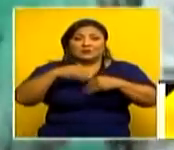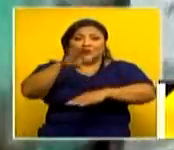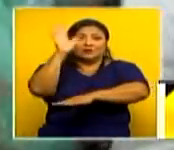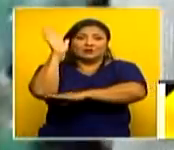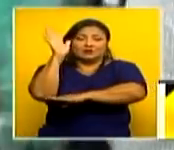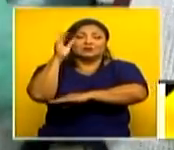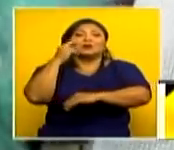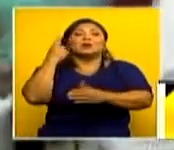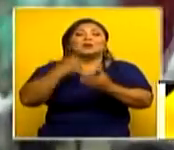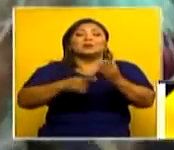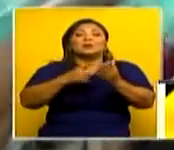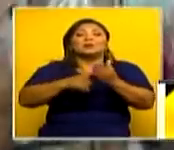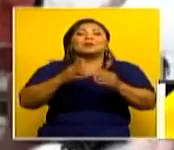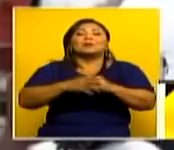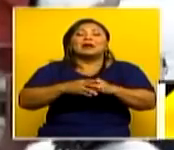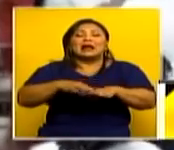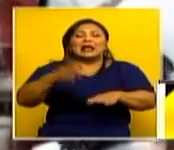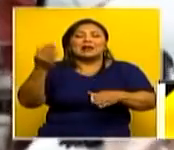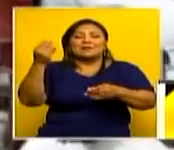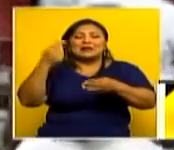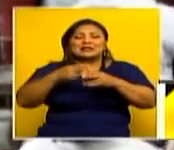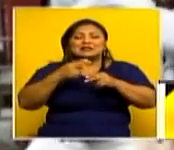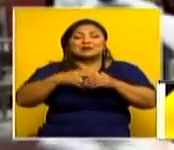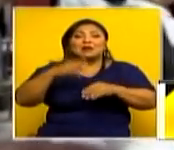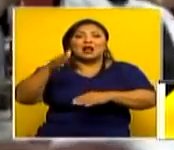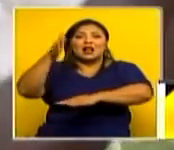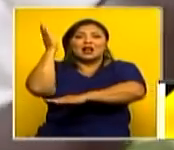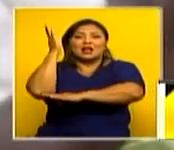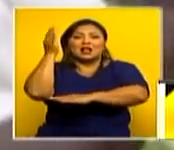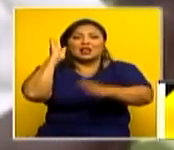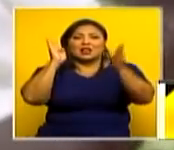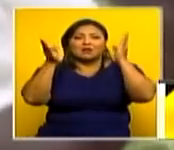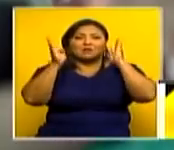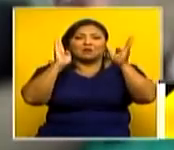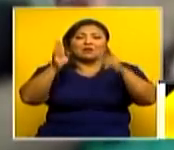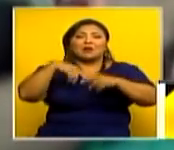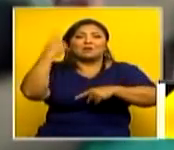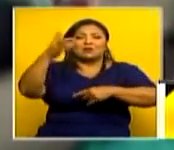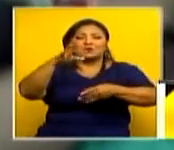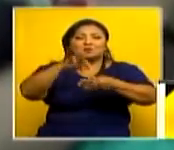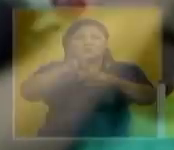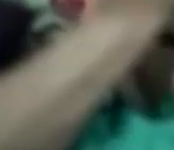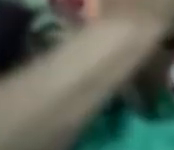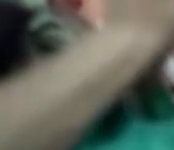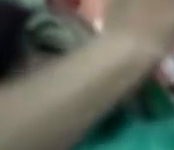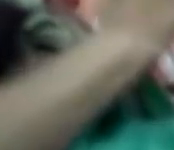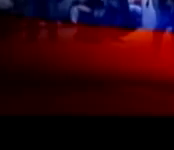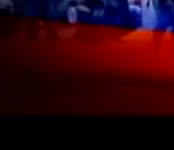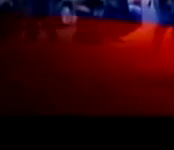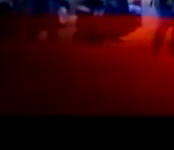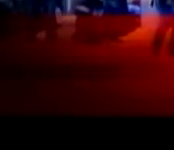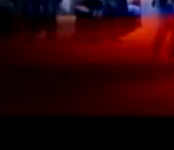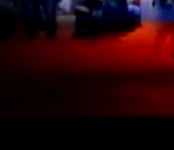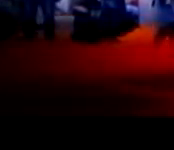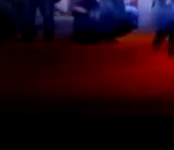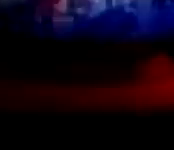terciar para la alcaldía de Babahoyo en las próximas elecciones.